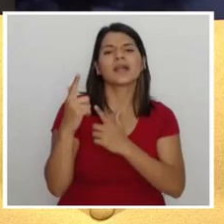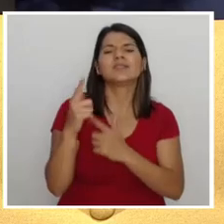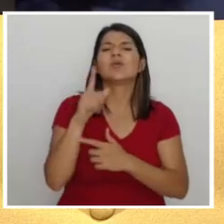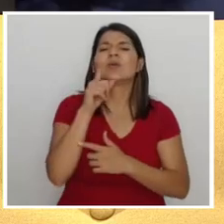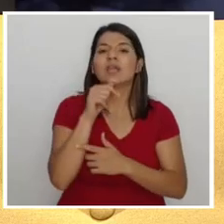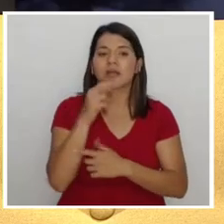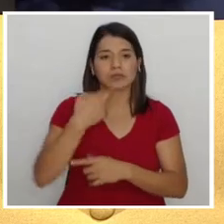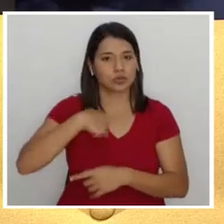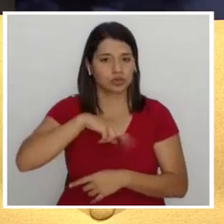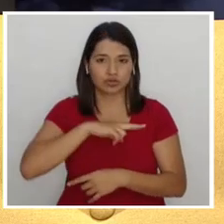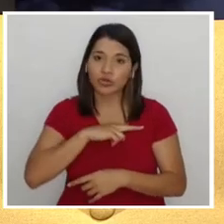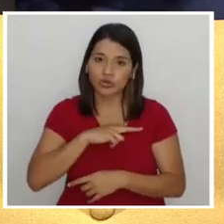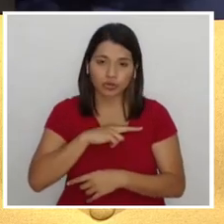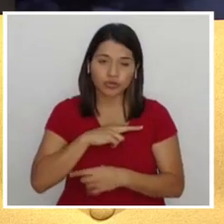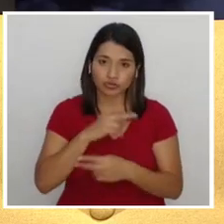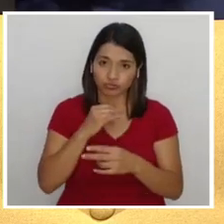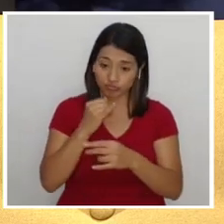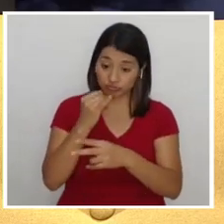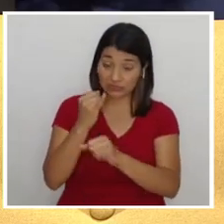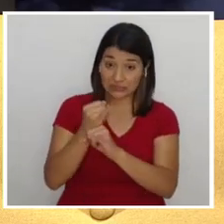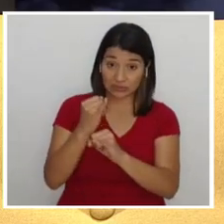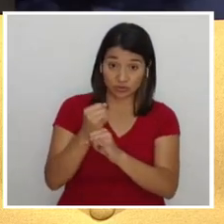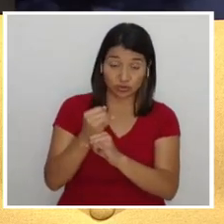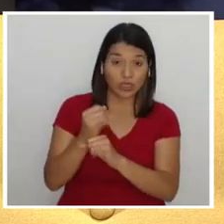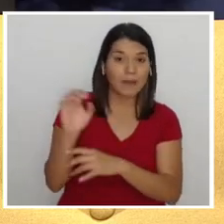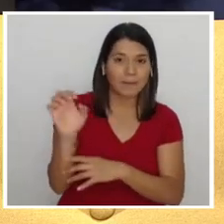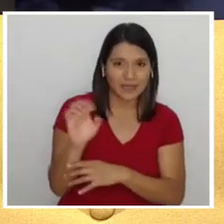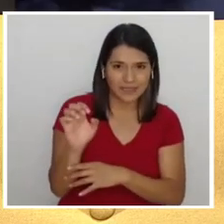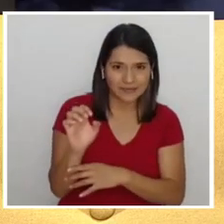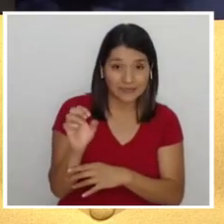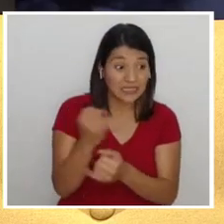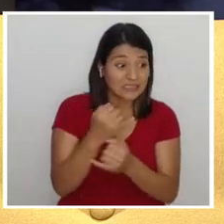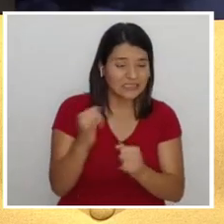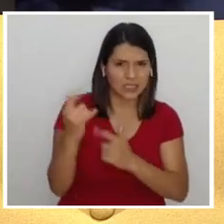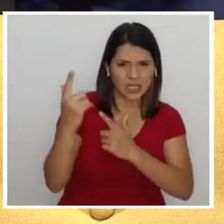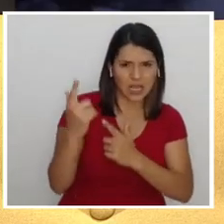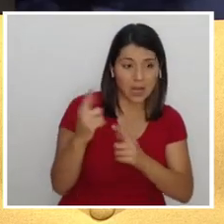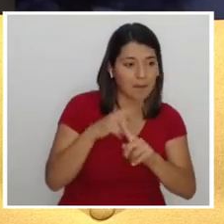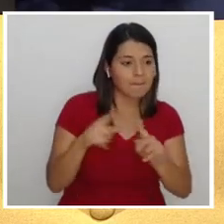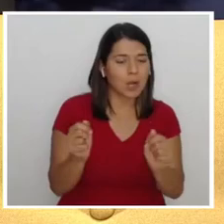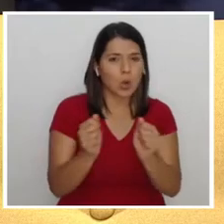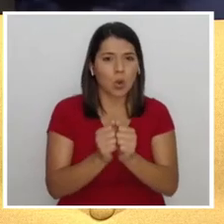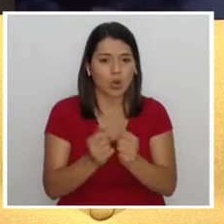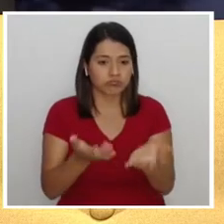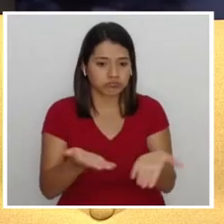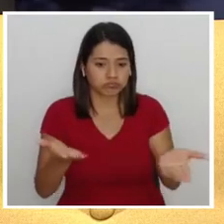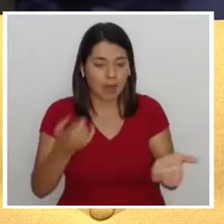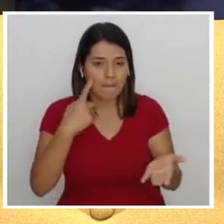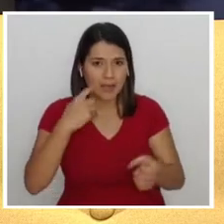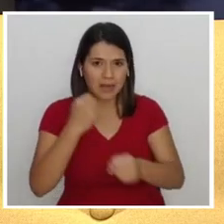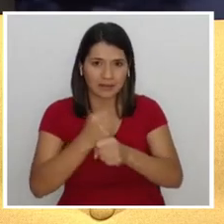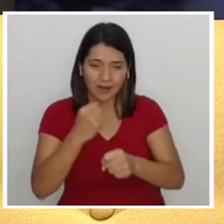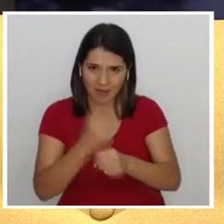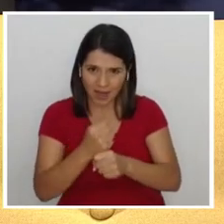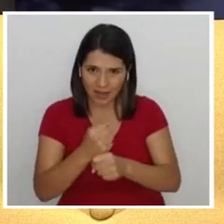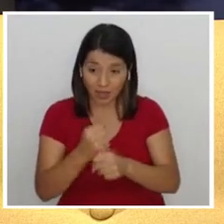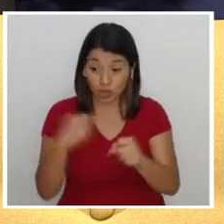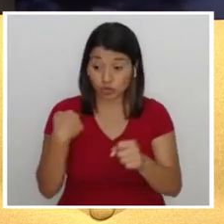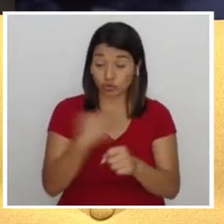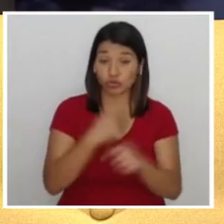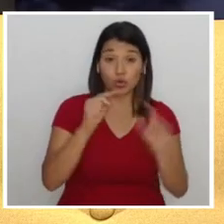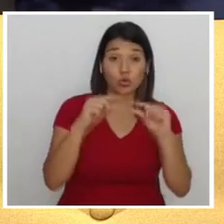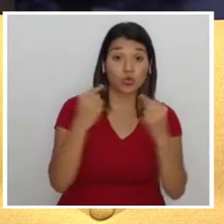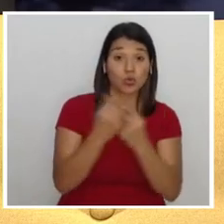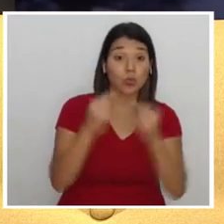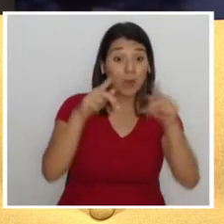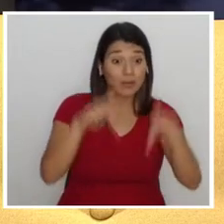armas, pero con herramientas de trabajo. Somos un grupo de personas que ayudamos a este país